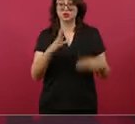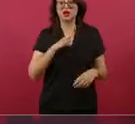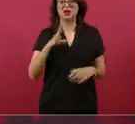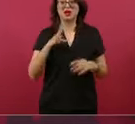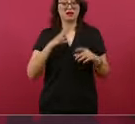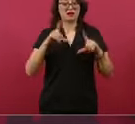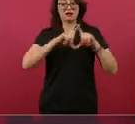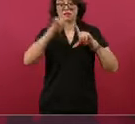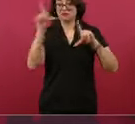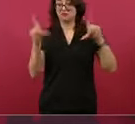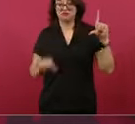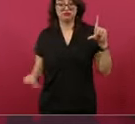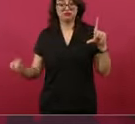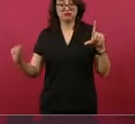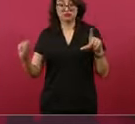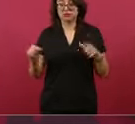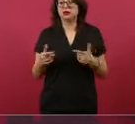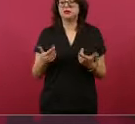entre Chiapas